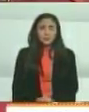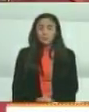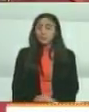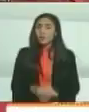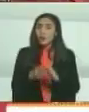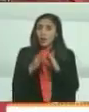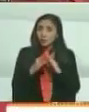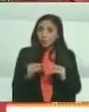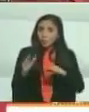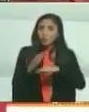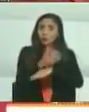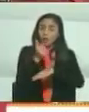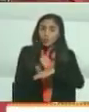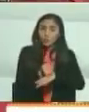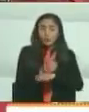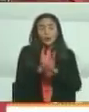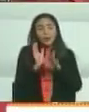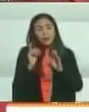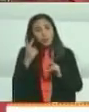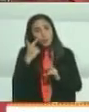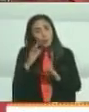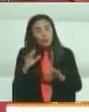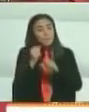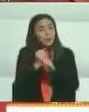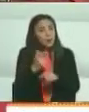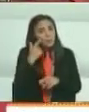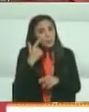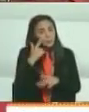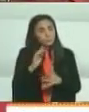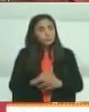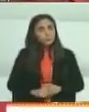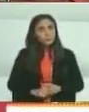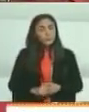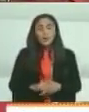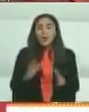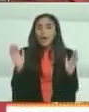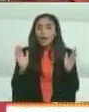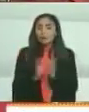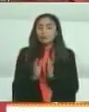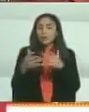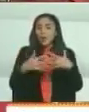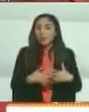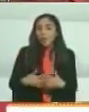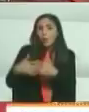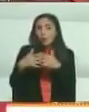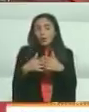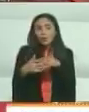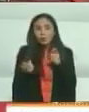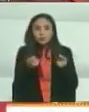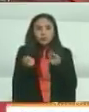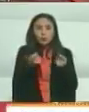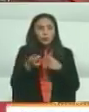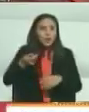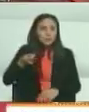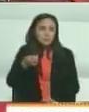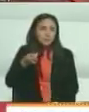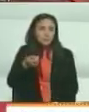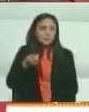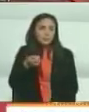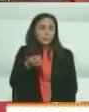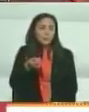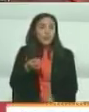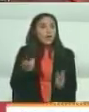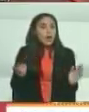va a caer. ¿Por qué? Porque son los que le hacen el juego al imperialismo. ¿Qué es lo primero que dicen? Aquí estamos cumpliendo